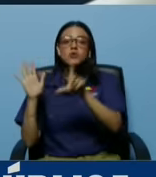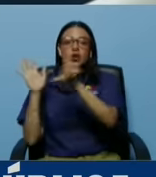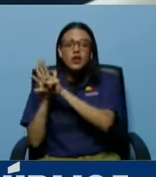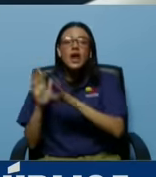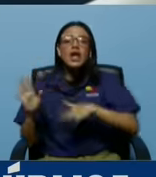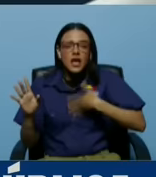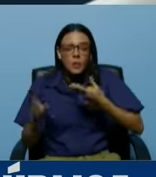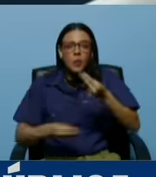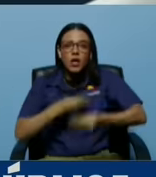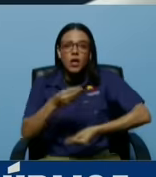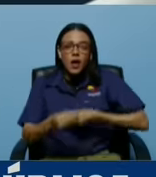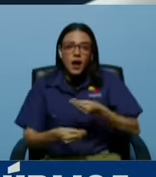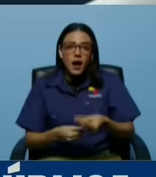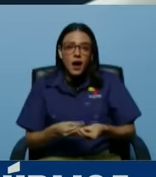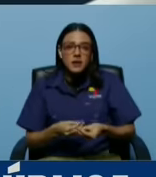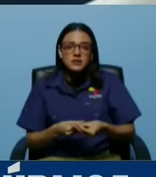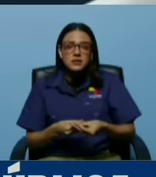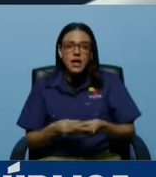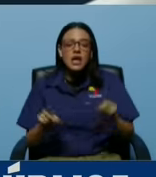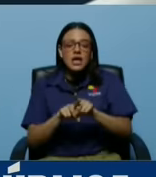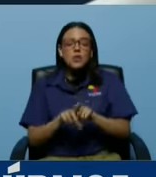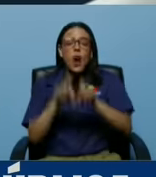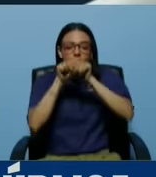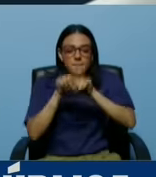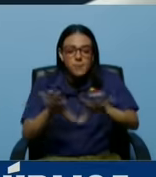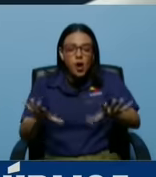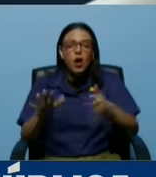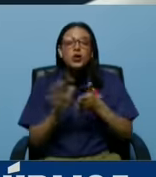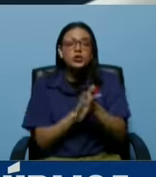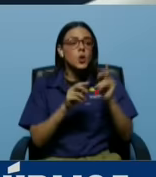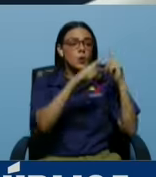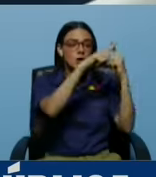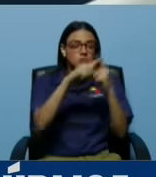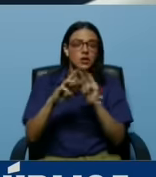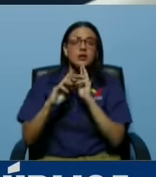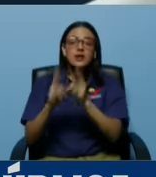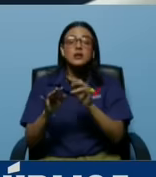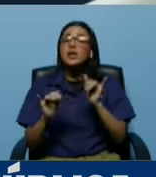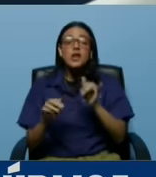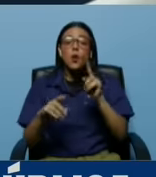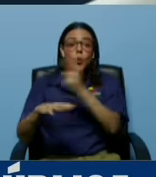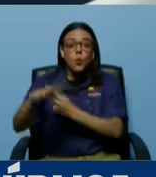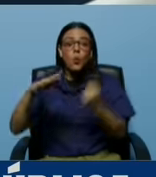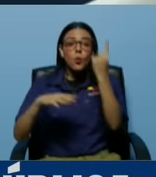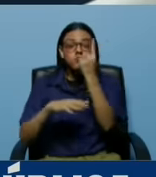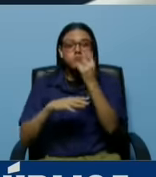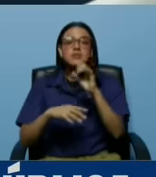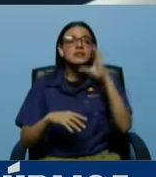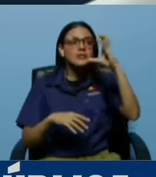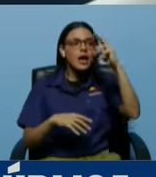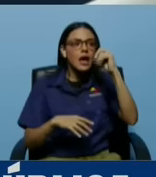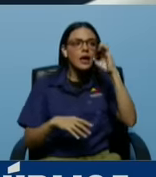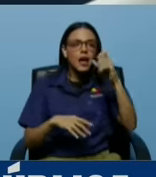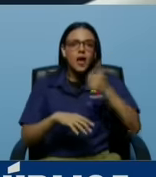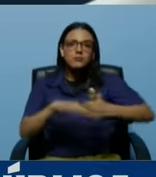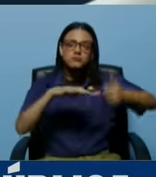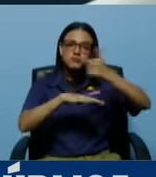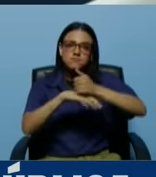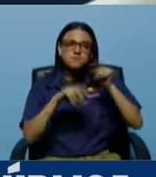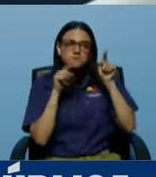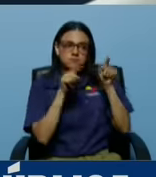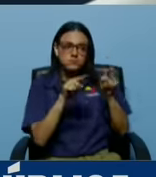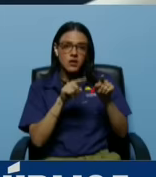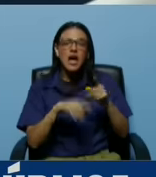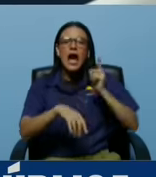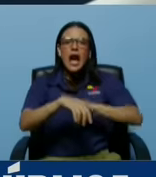de emitir veredictos y resultados electorales, como es el CNE, en las horas comprendidas